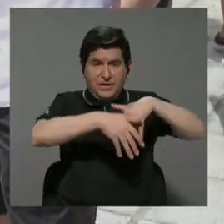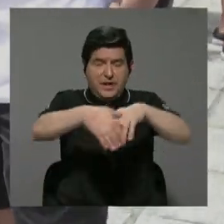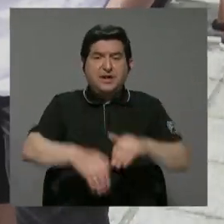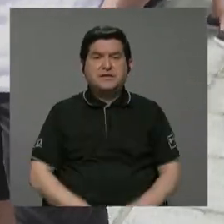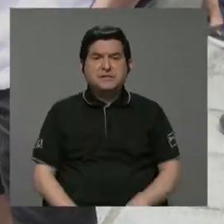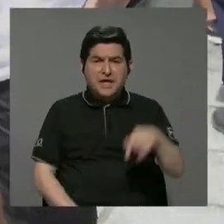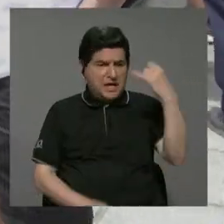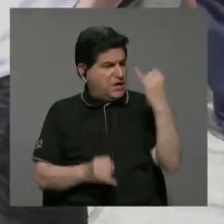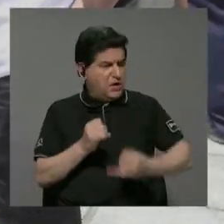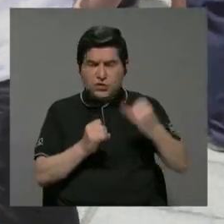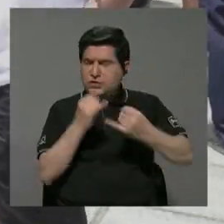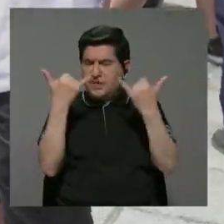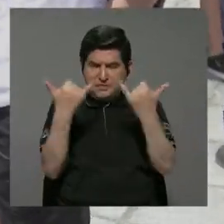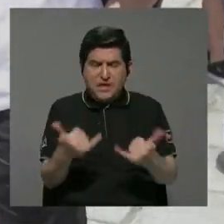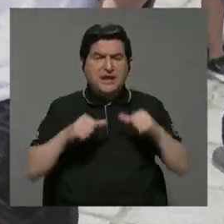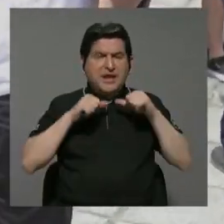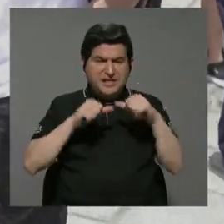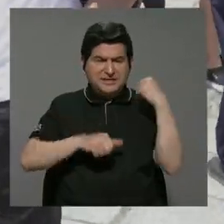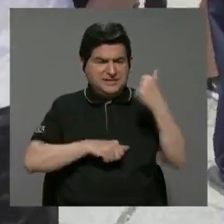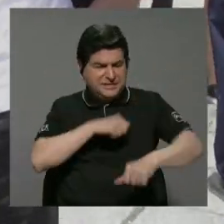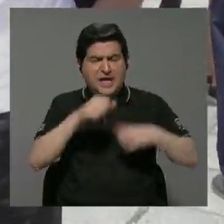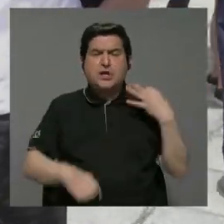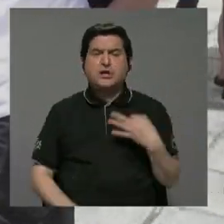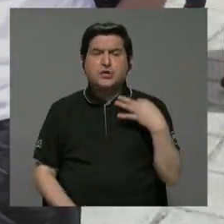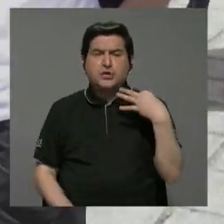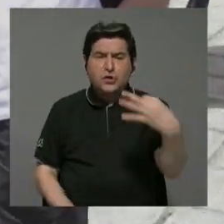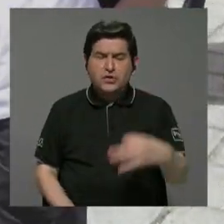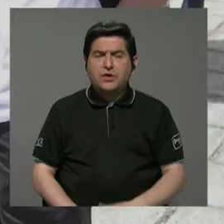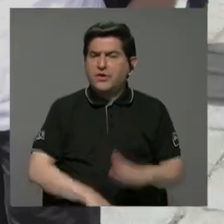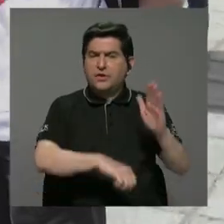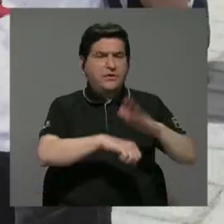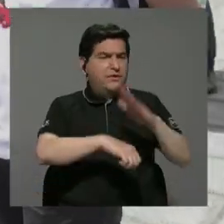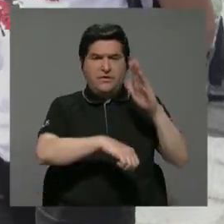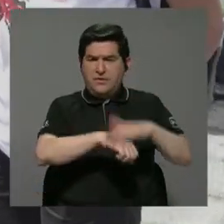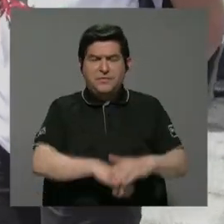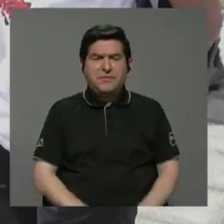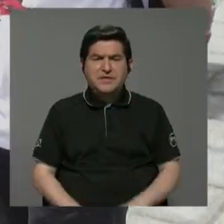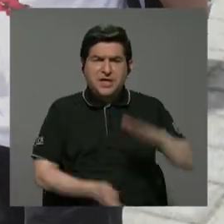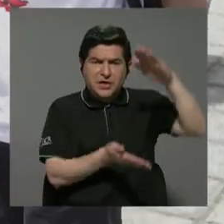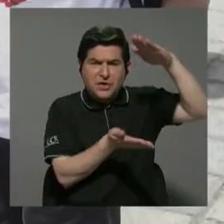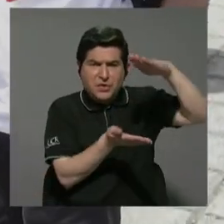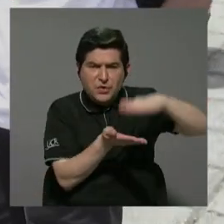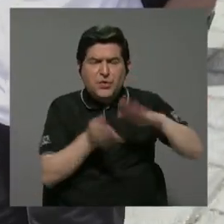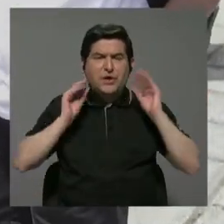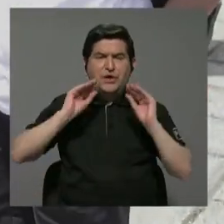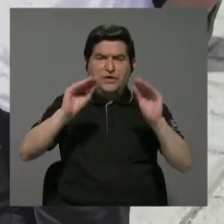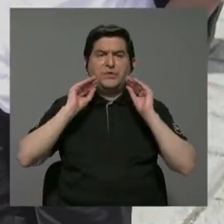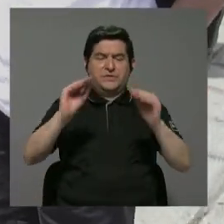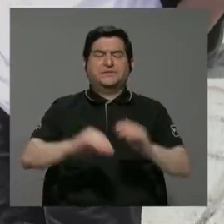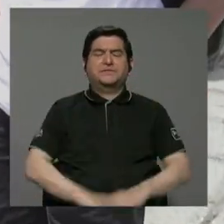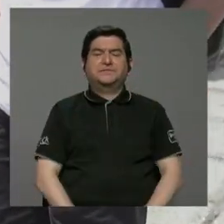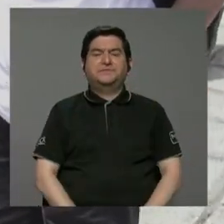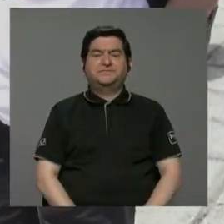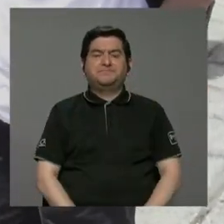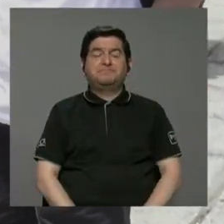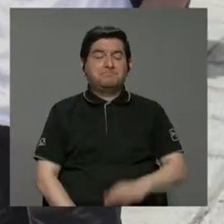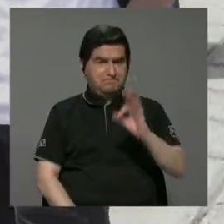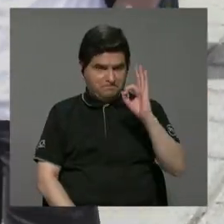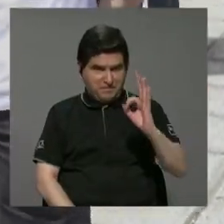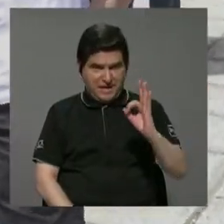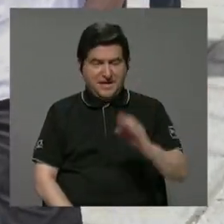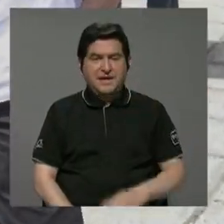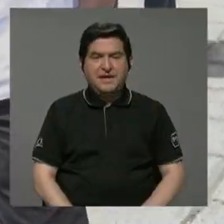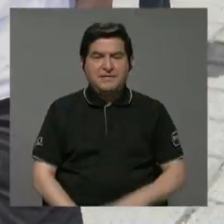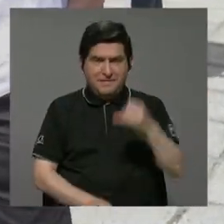no quede aquí, sino que sigamos luchando día a día y no permitamos que sigan los recortes a la educación. Así es, y